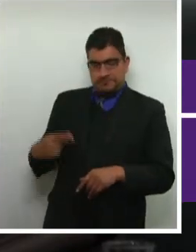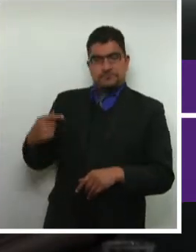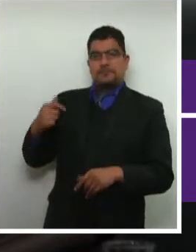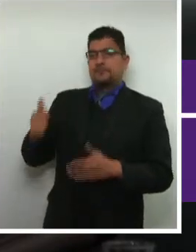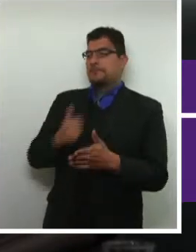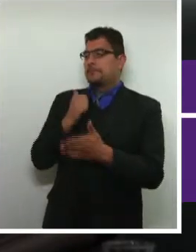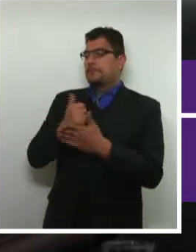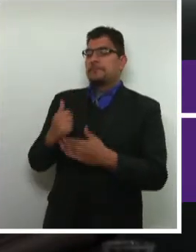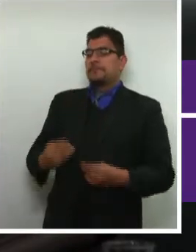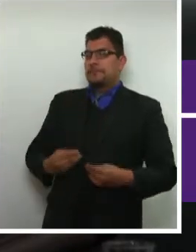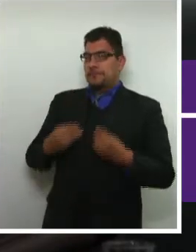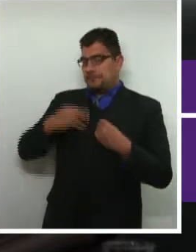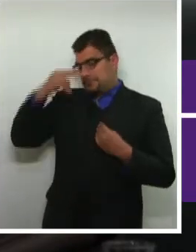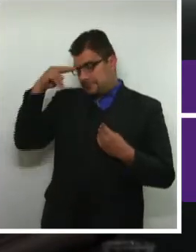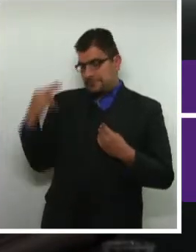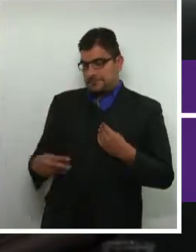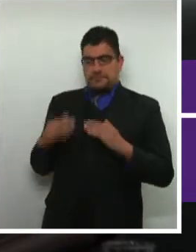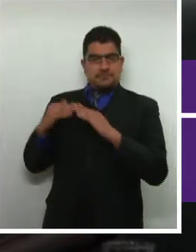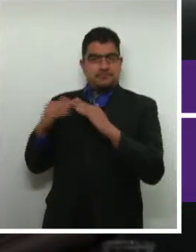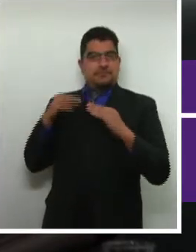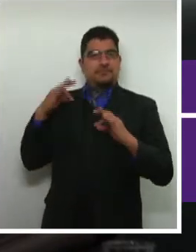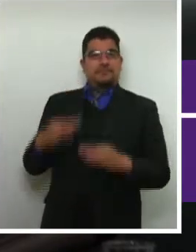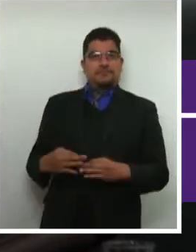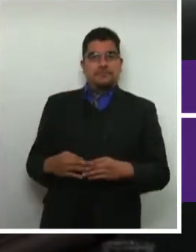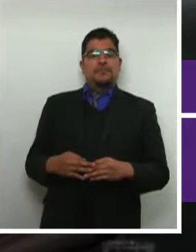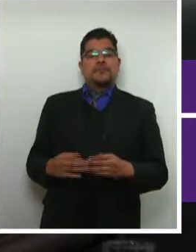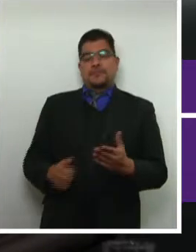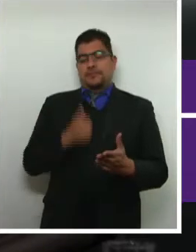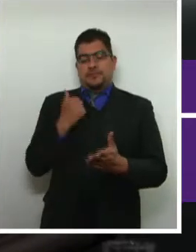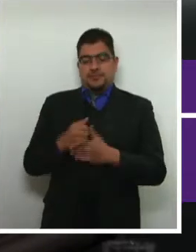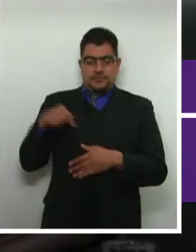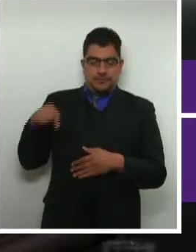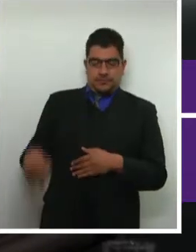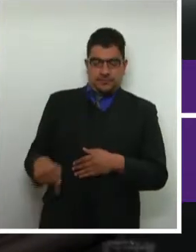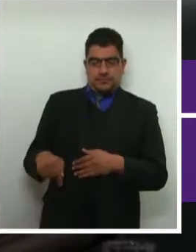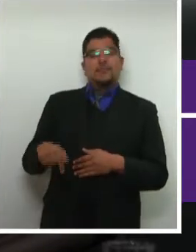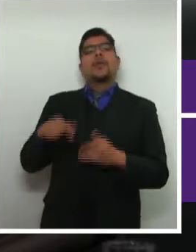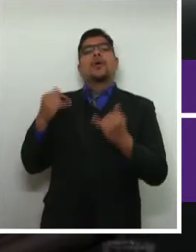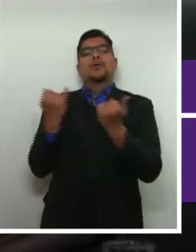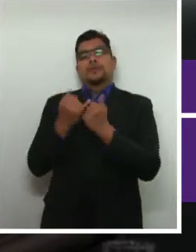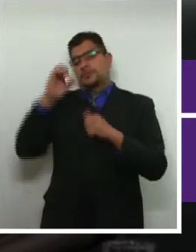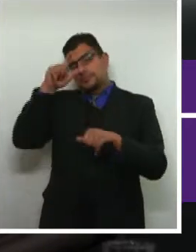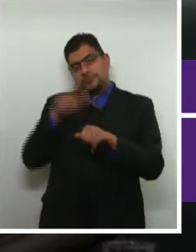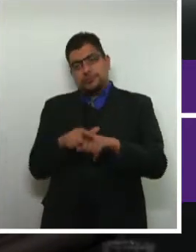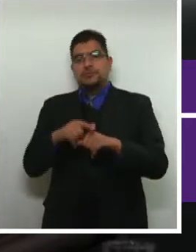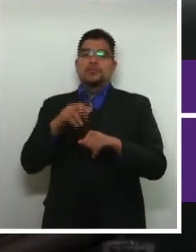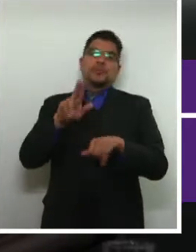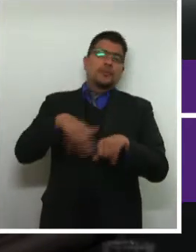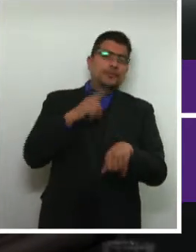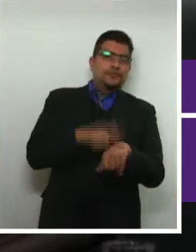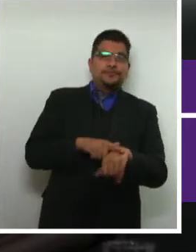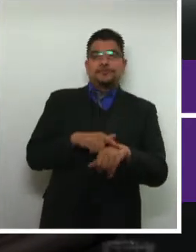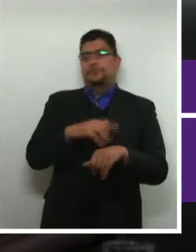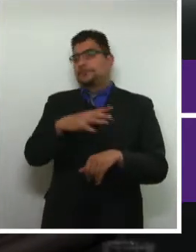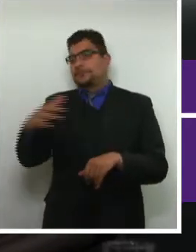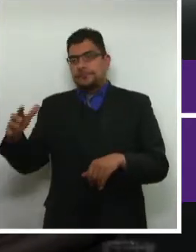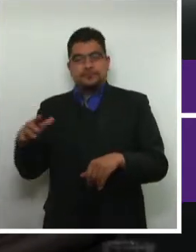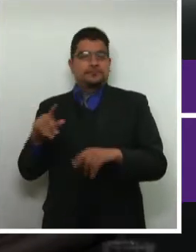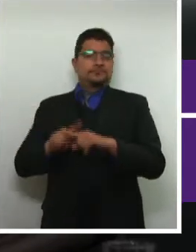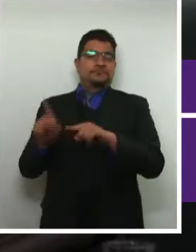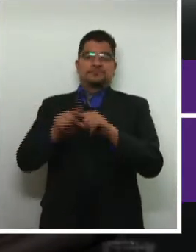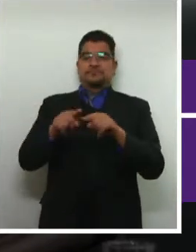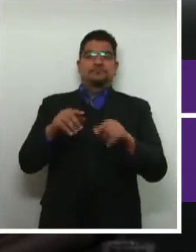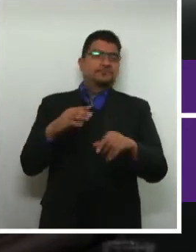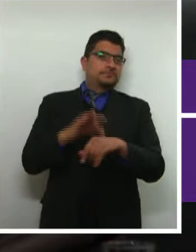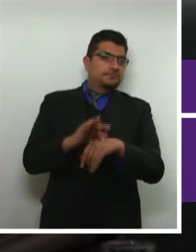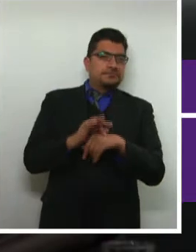en la Ciudad de México. El patrimonio de la ciudad, ya sea en el ámbito cultural, en el natural, en el rural,